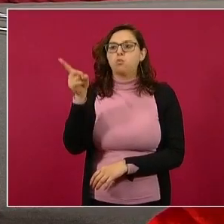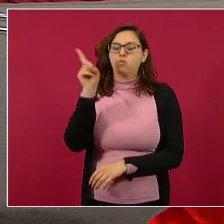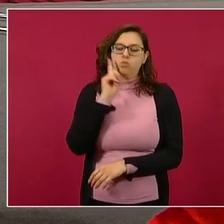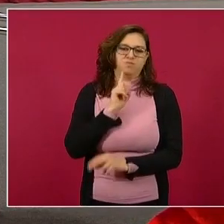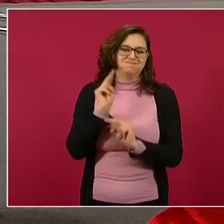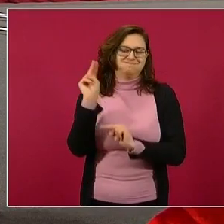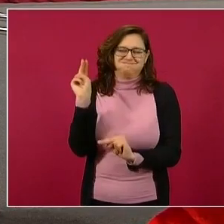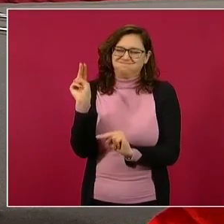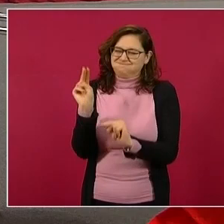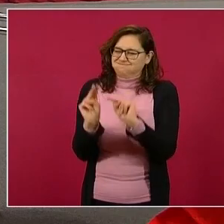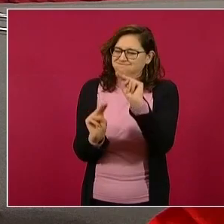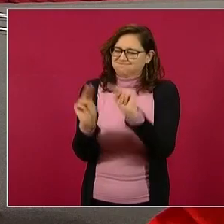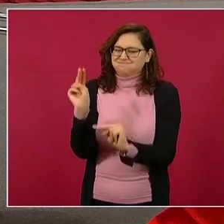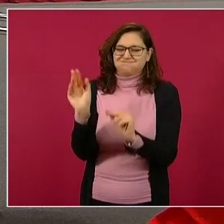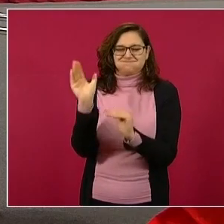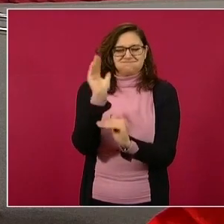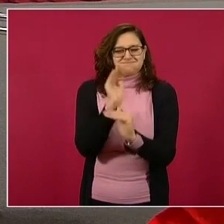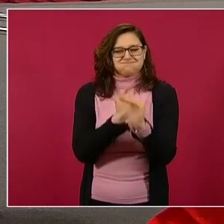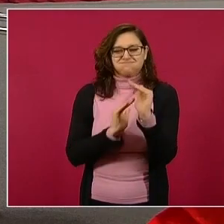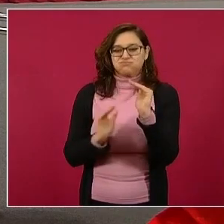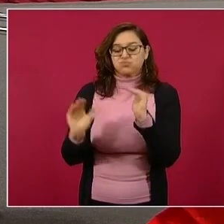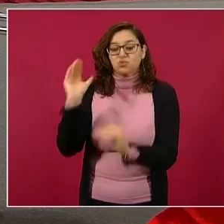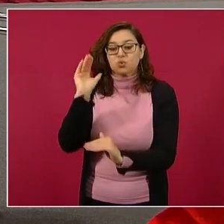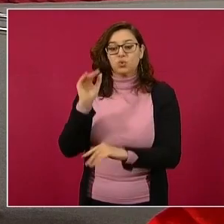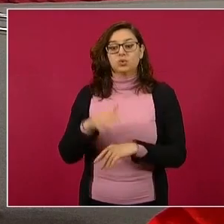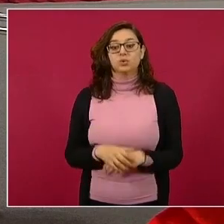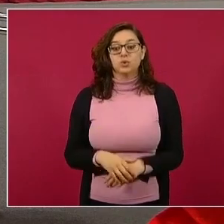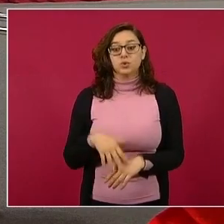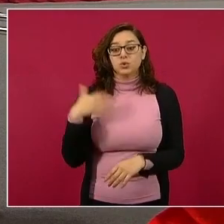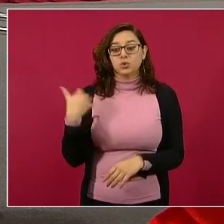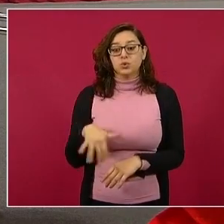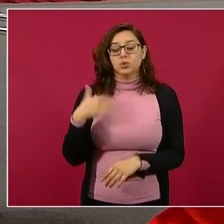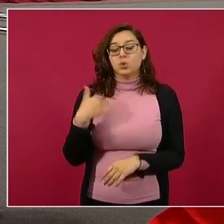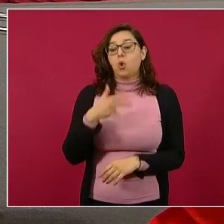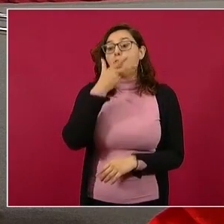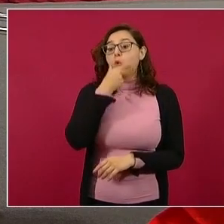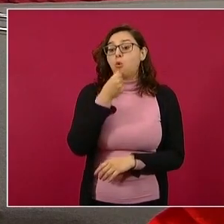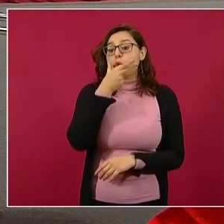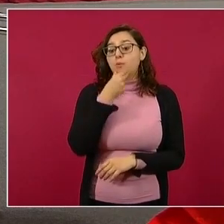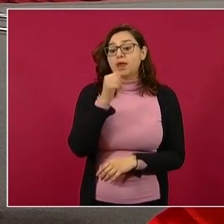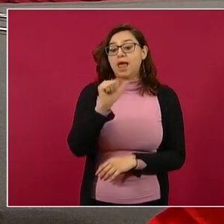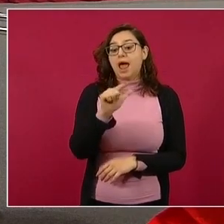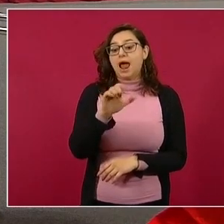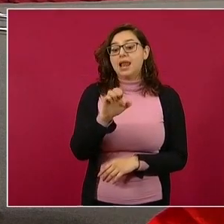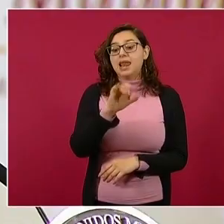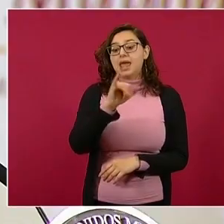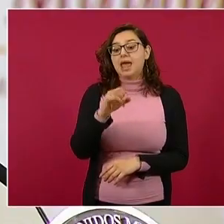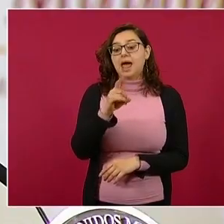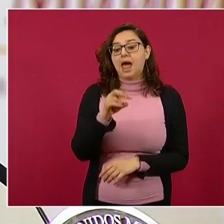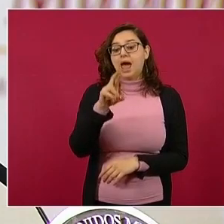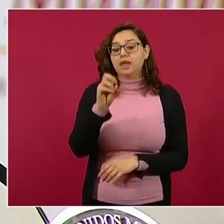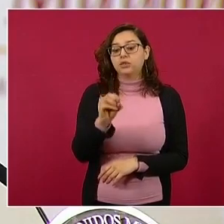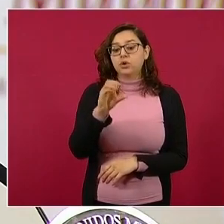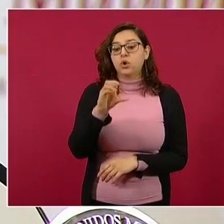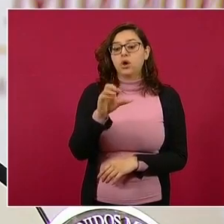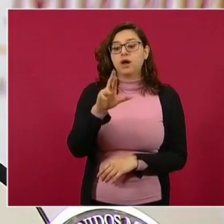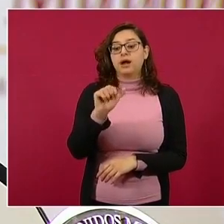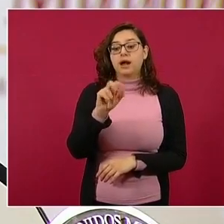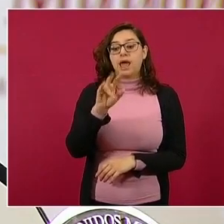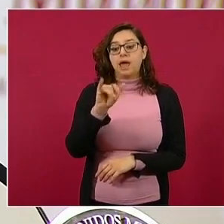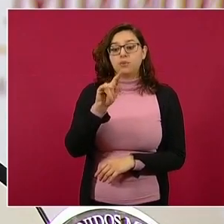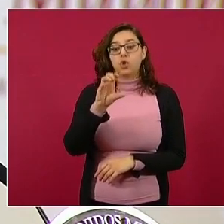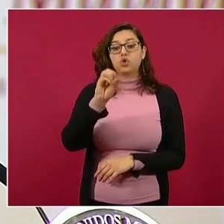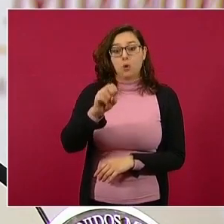muy alto nivel. Muy orgullosamente podemos reconocer al doctor Alejandro Cravioto Quintana, un mexicano